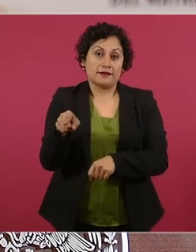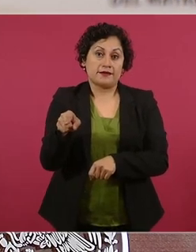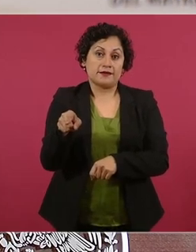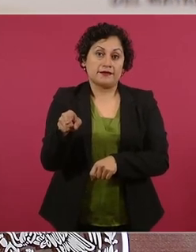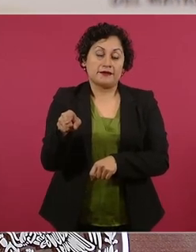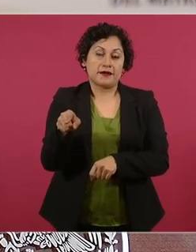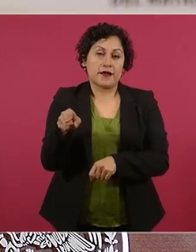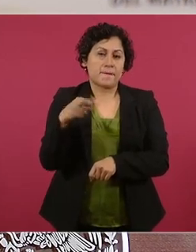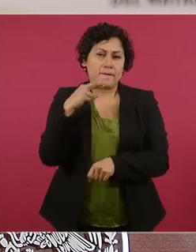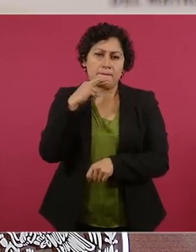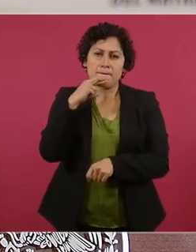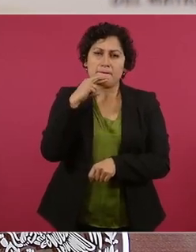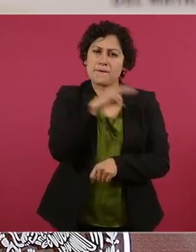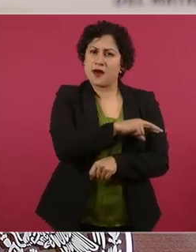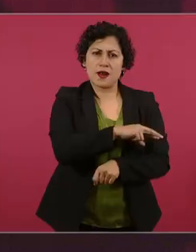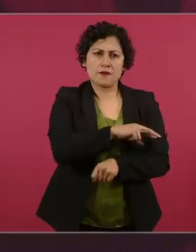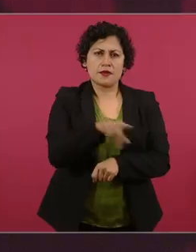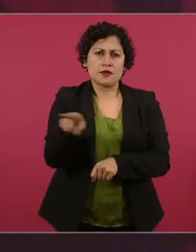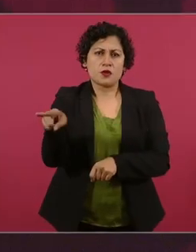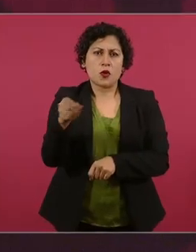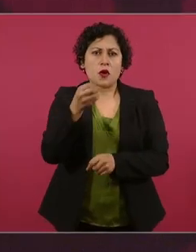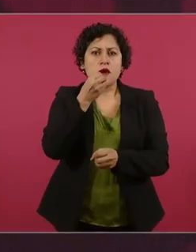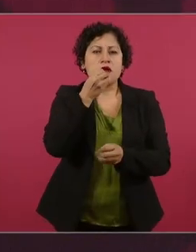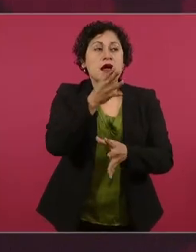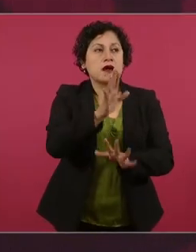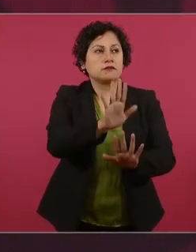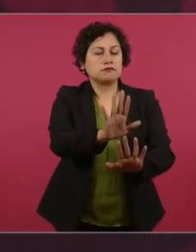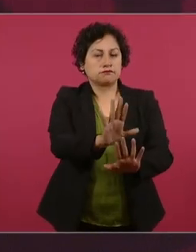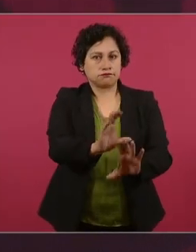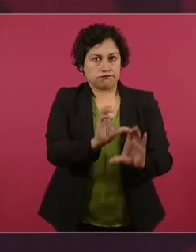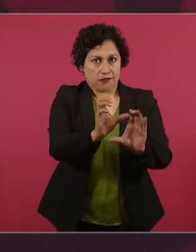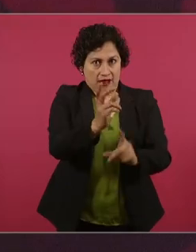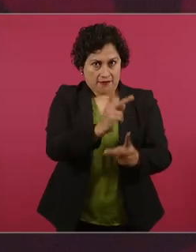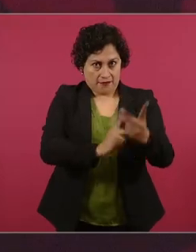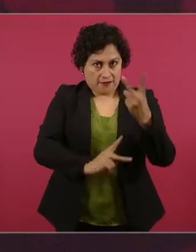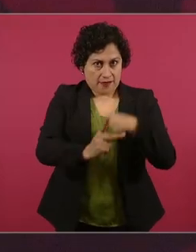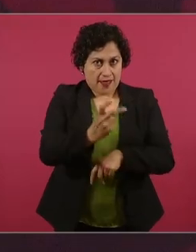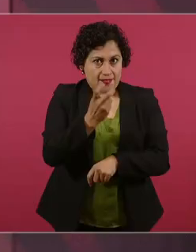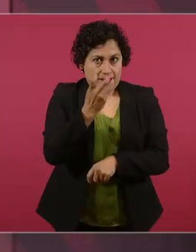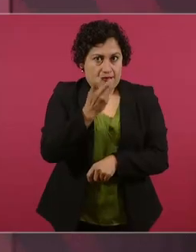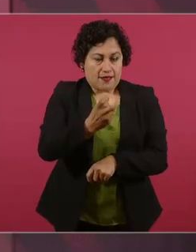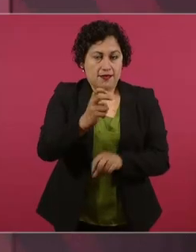a decir de que venía ese caso de Aburto.